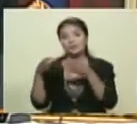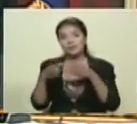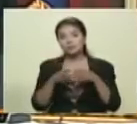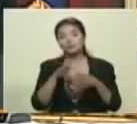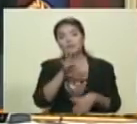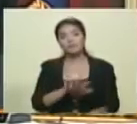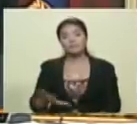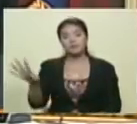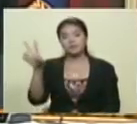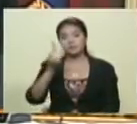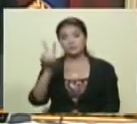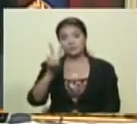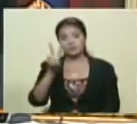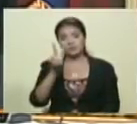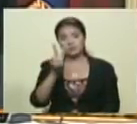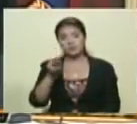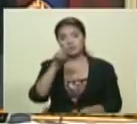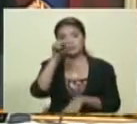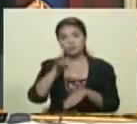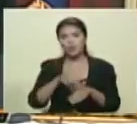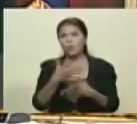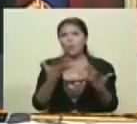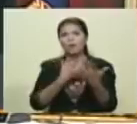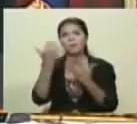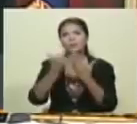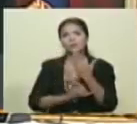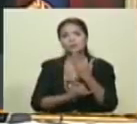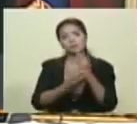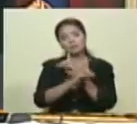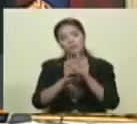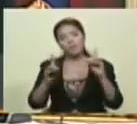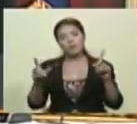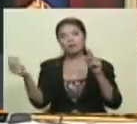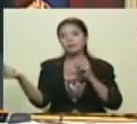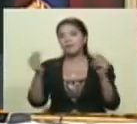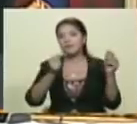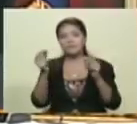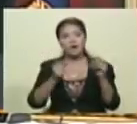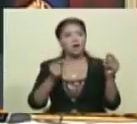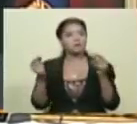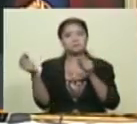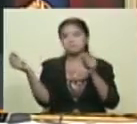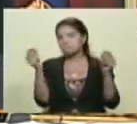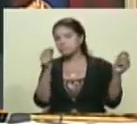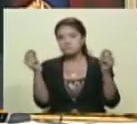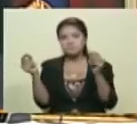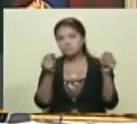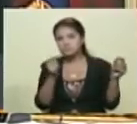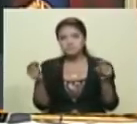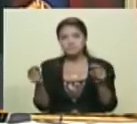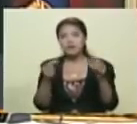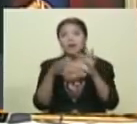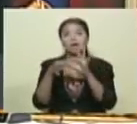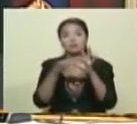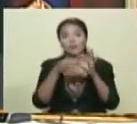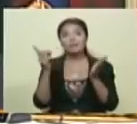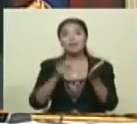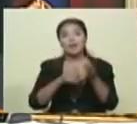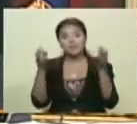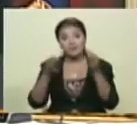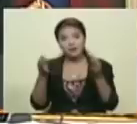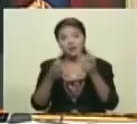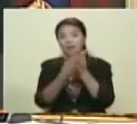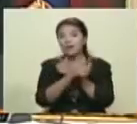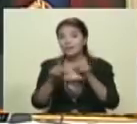nacional. ¿Cuál es nuestro proyecto? La democracia, el debate, la deliberación, la soberanía popular, la verdad. La